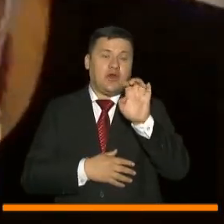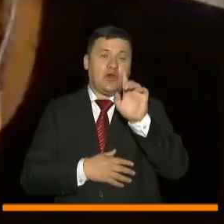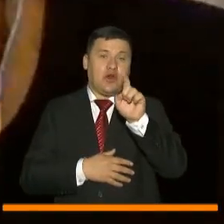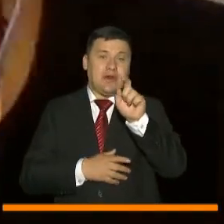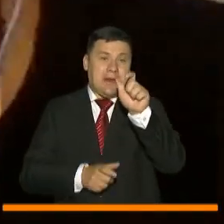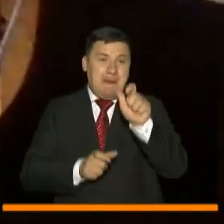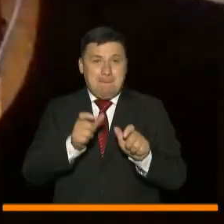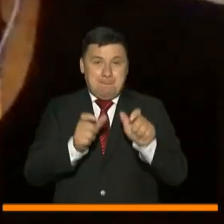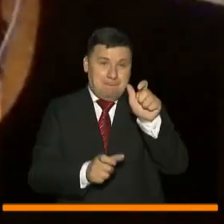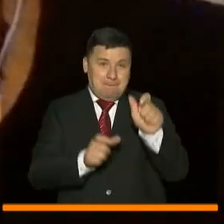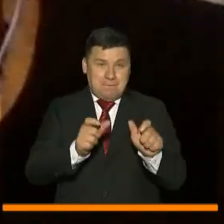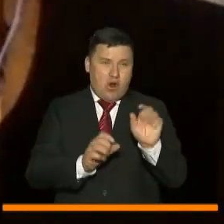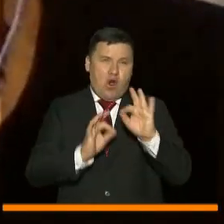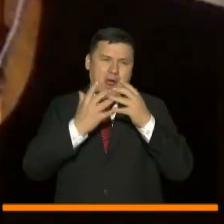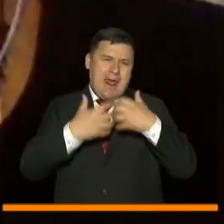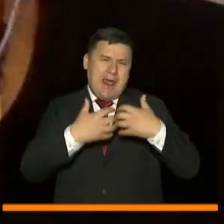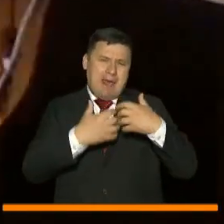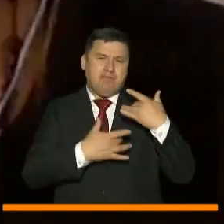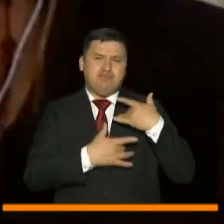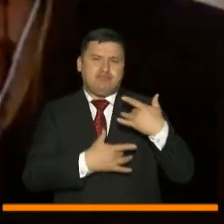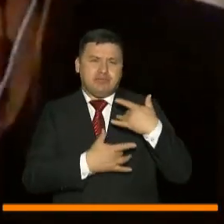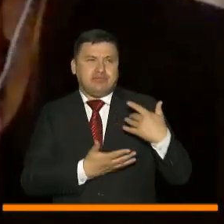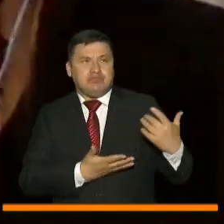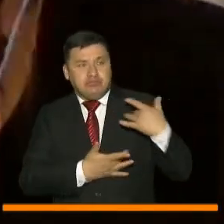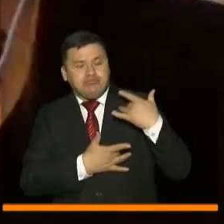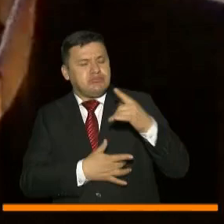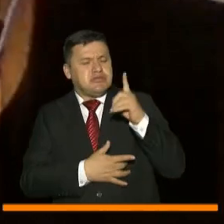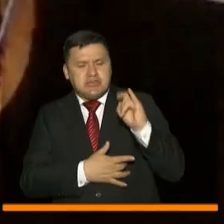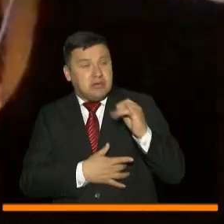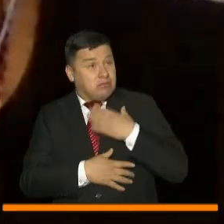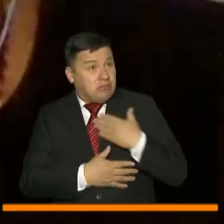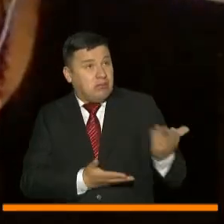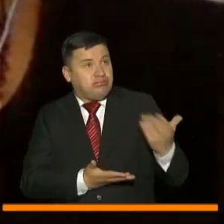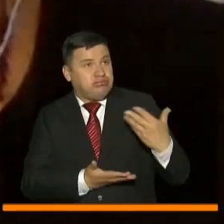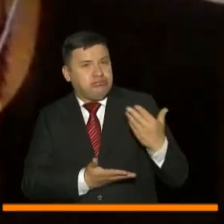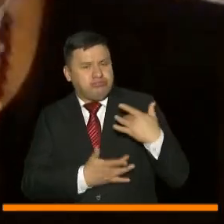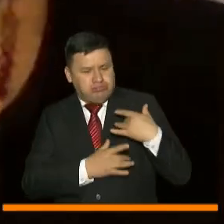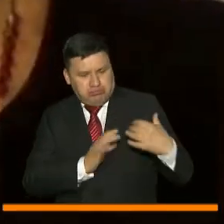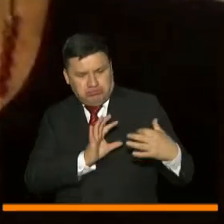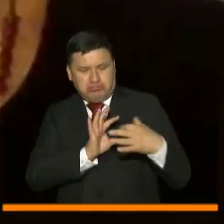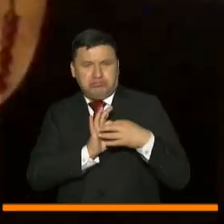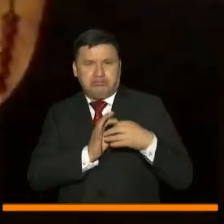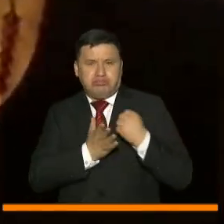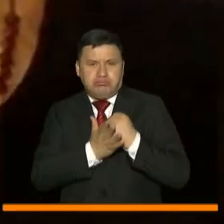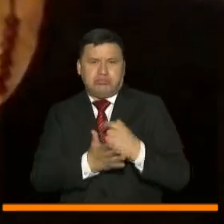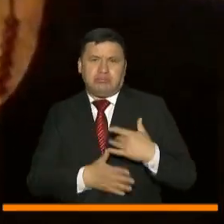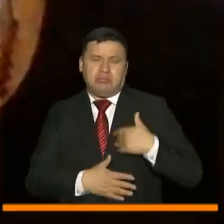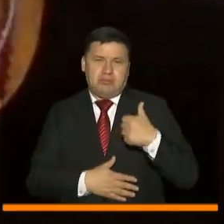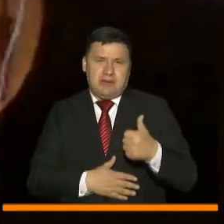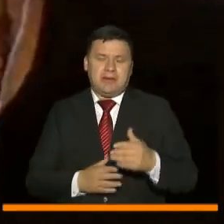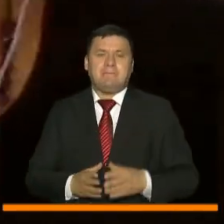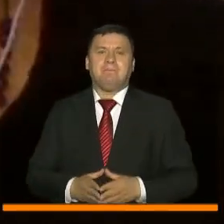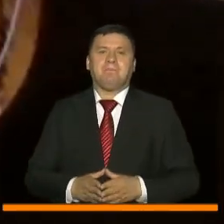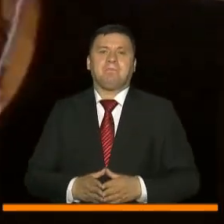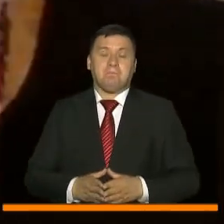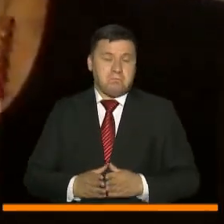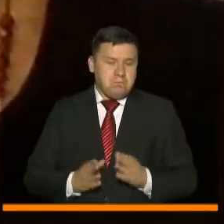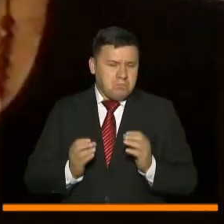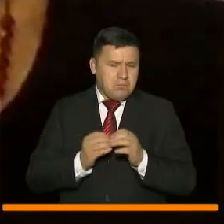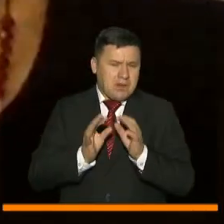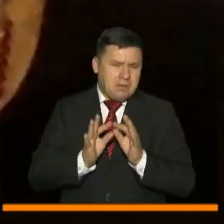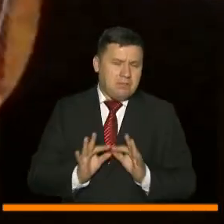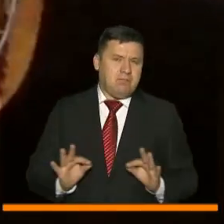18,396 personas o empresas solidarias han dicho que sí, se quieren unir a Ayudarnos Hace Bien. Y lo